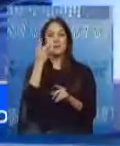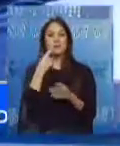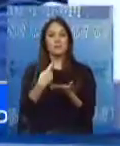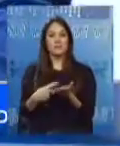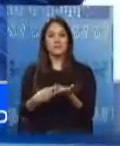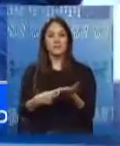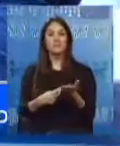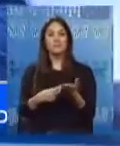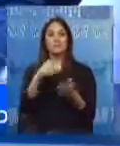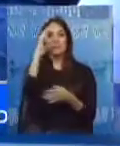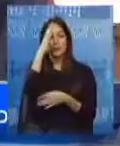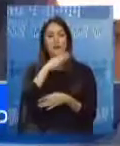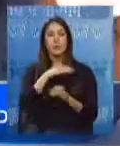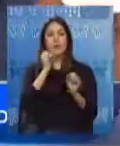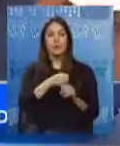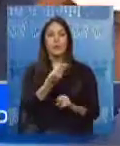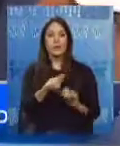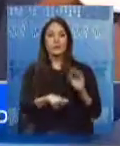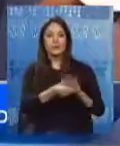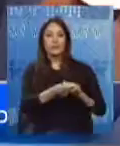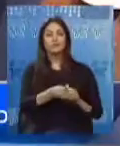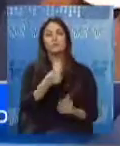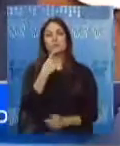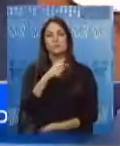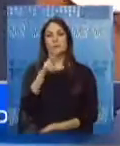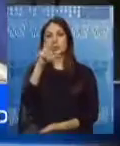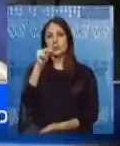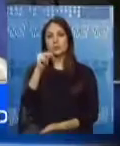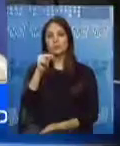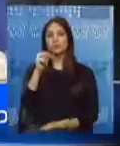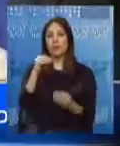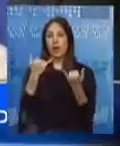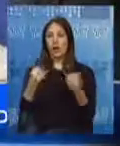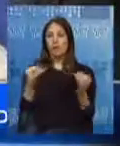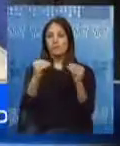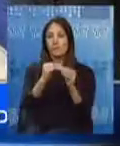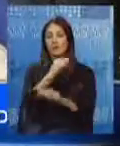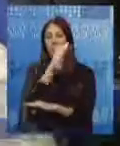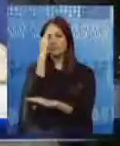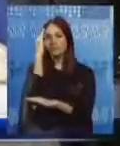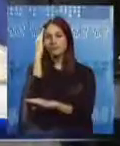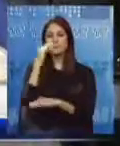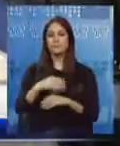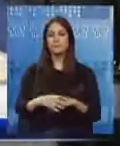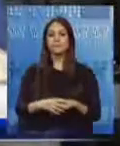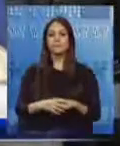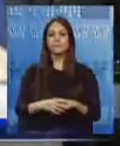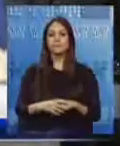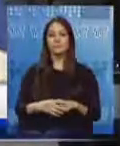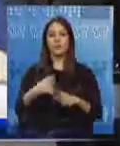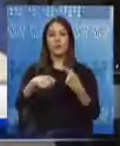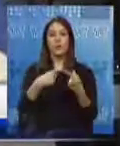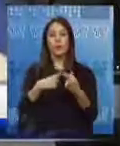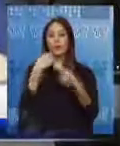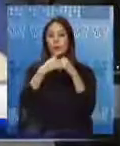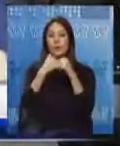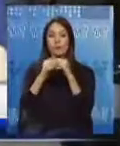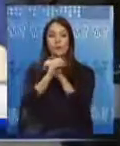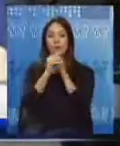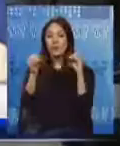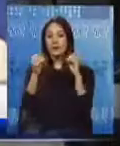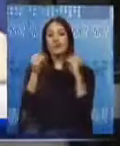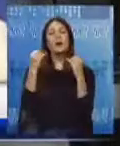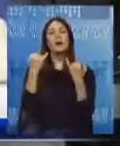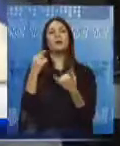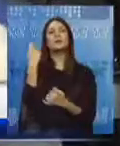intendente de policía en lo que va del año las cosas cambien mientras los horarios no se arregle verdad siempre va a haber este tipo de torsión verdad porque no